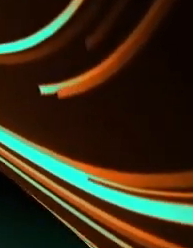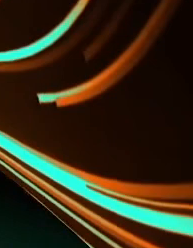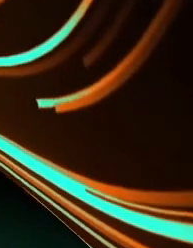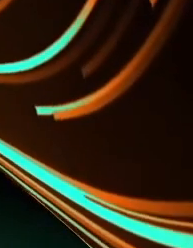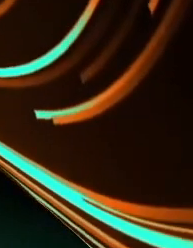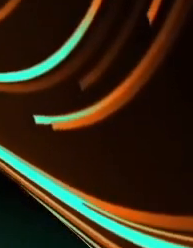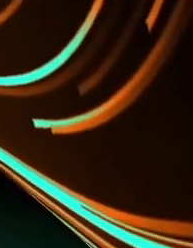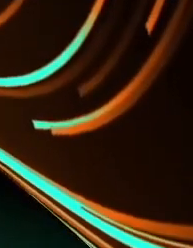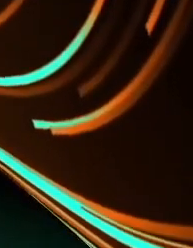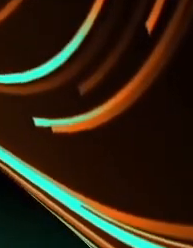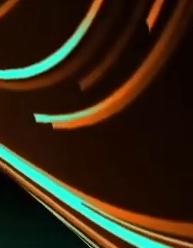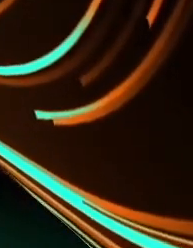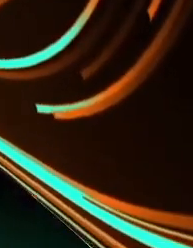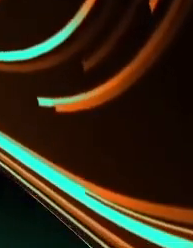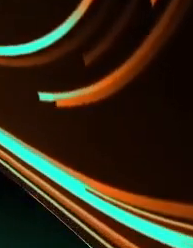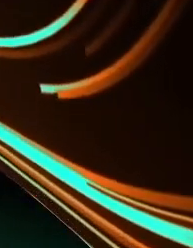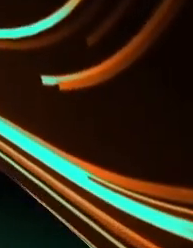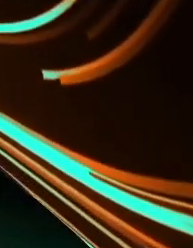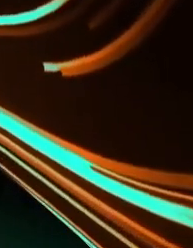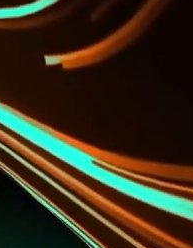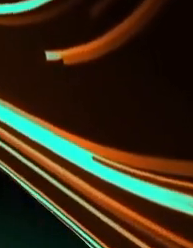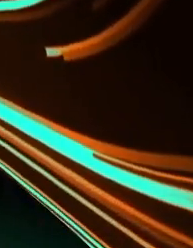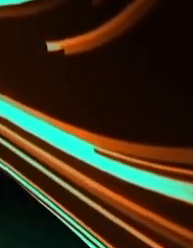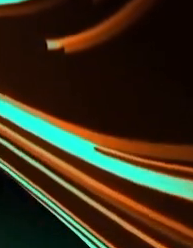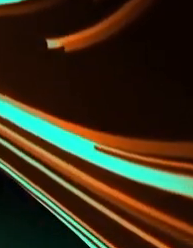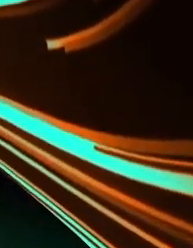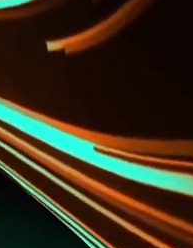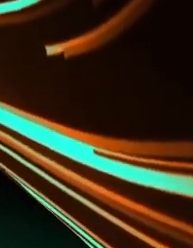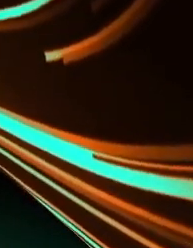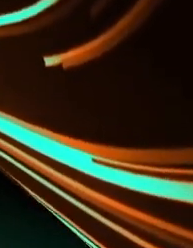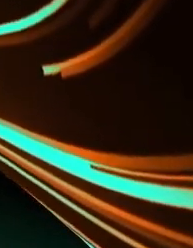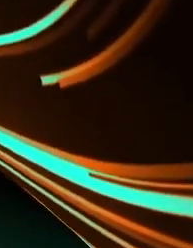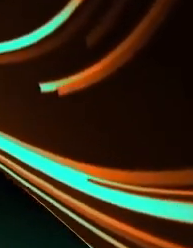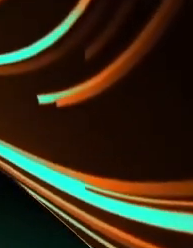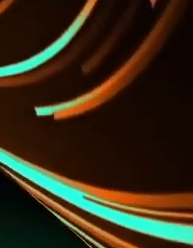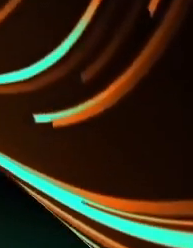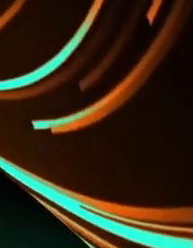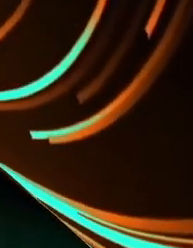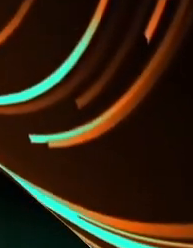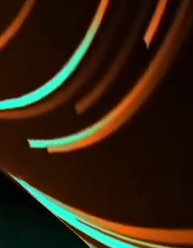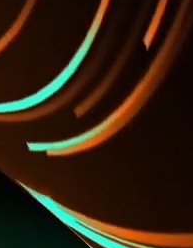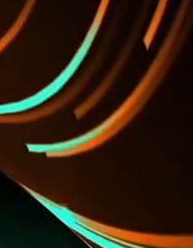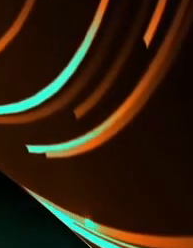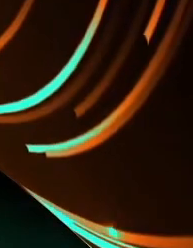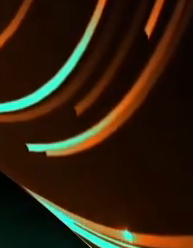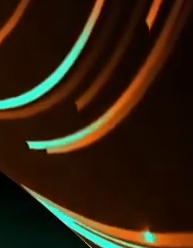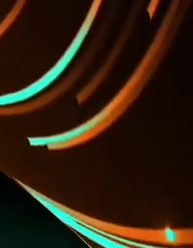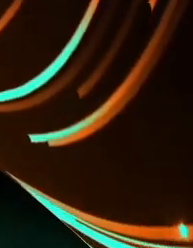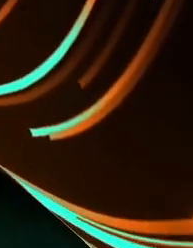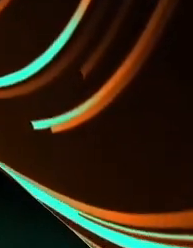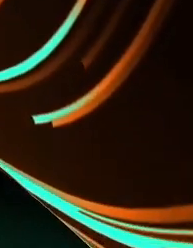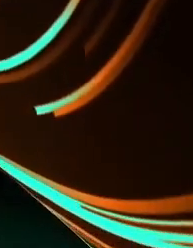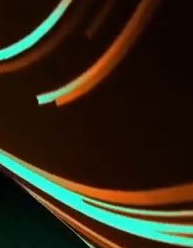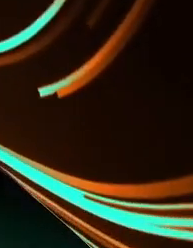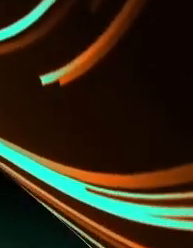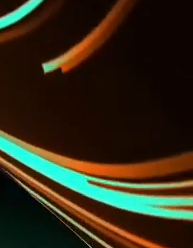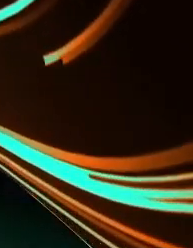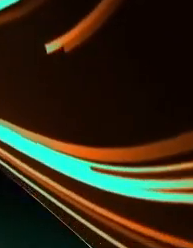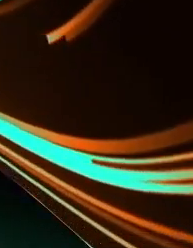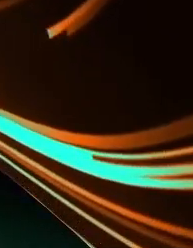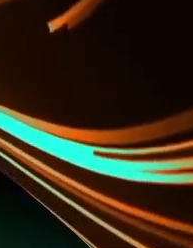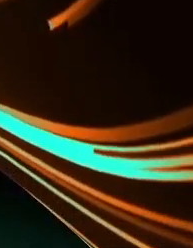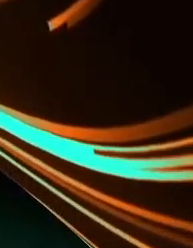poco menos de 70 PSU. Y eso se diluye en un área, en un volumen,